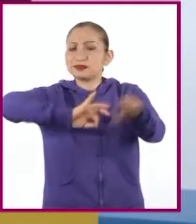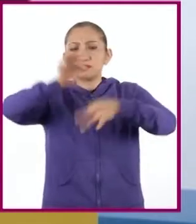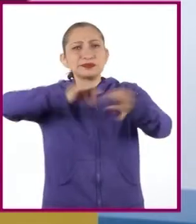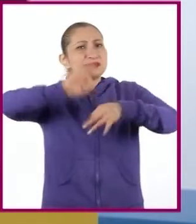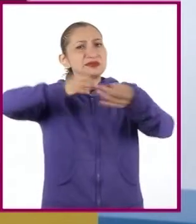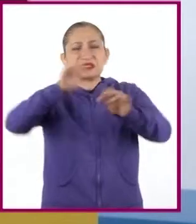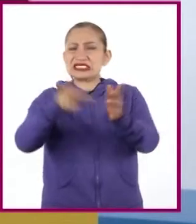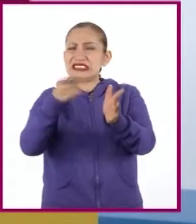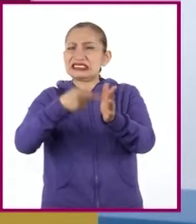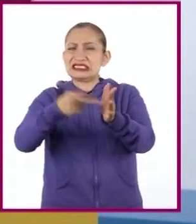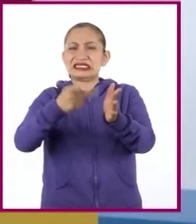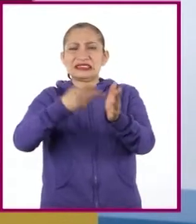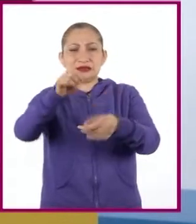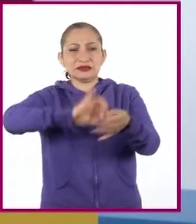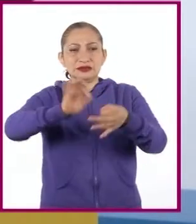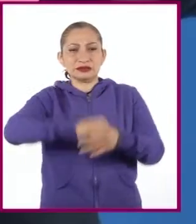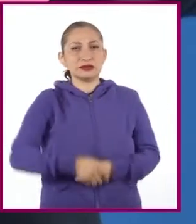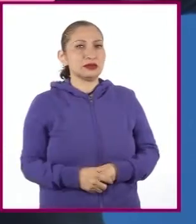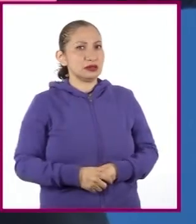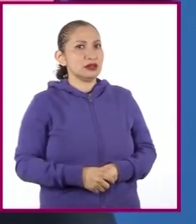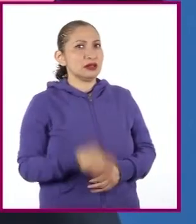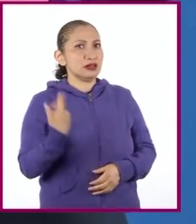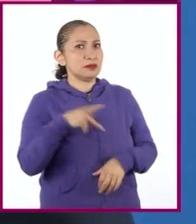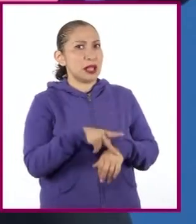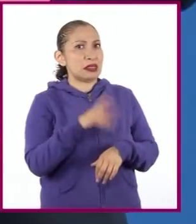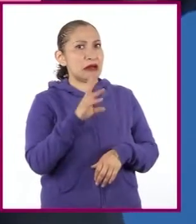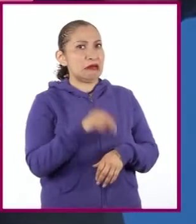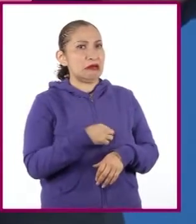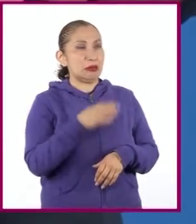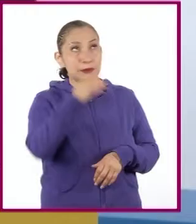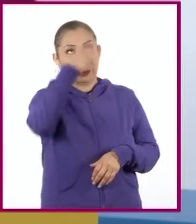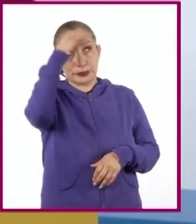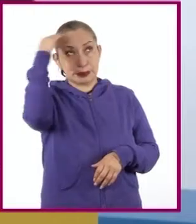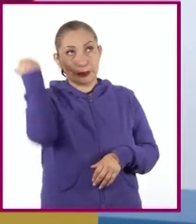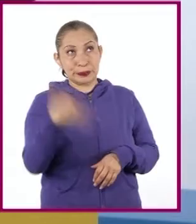más. Qué bueno que no fue una piedra.